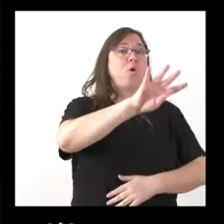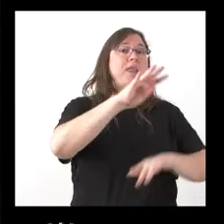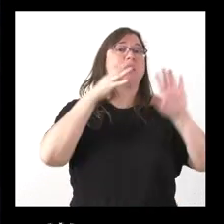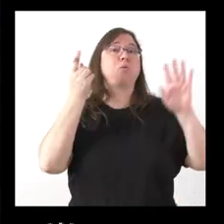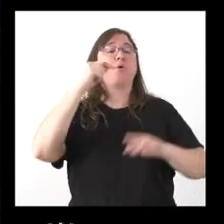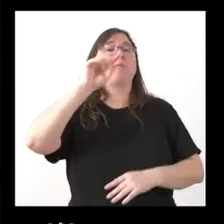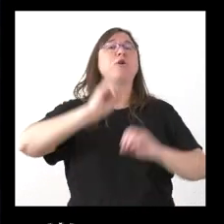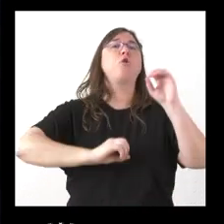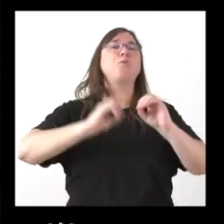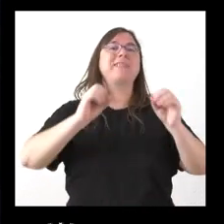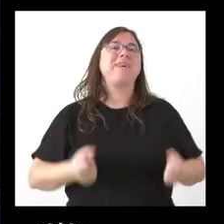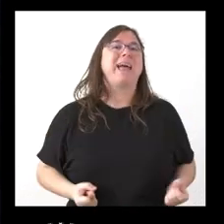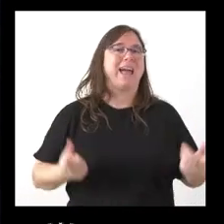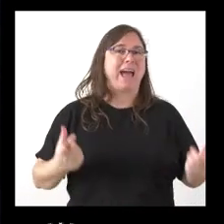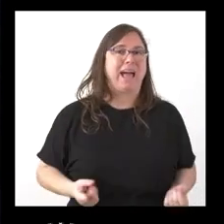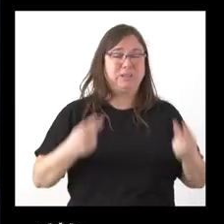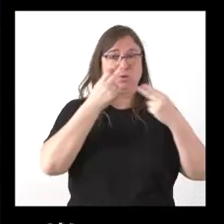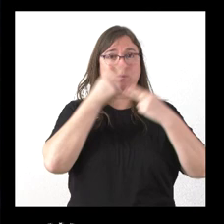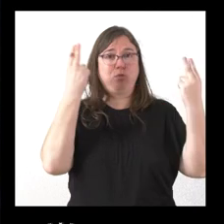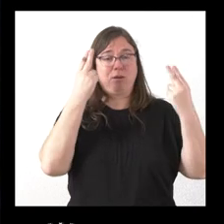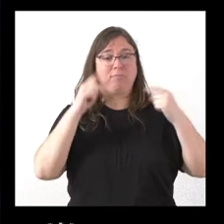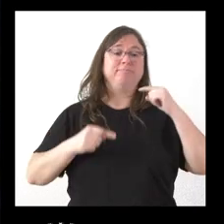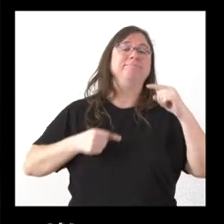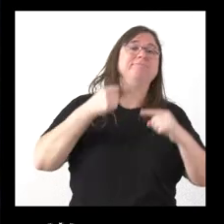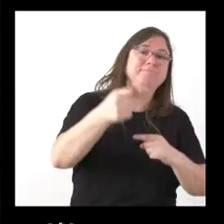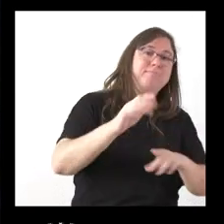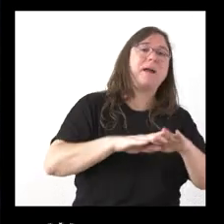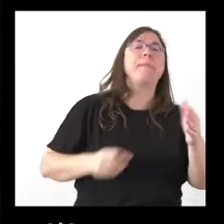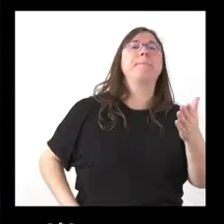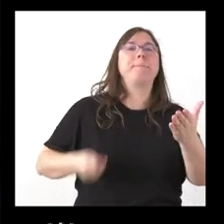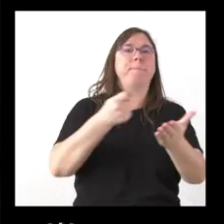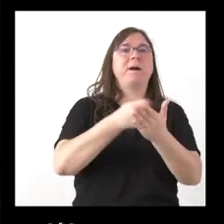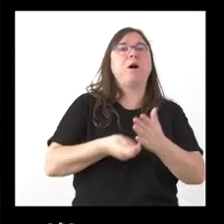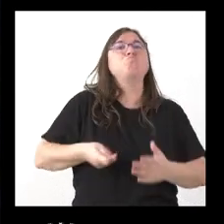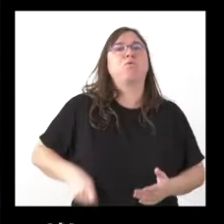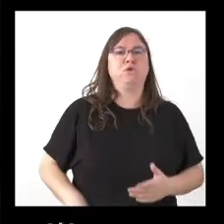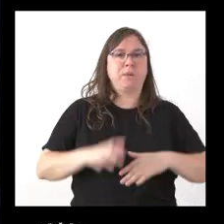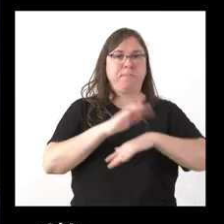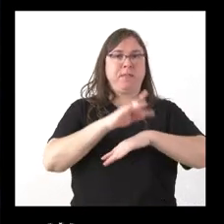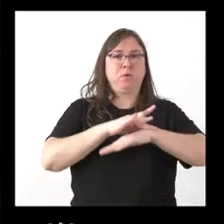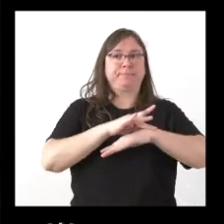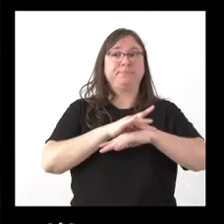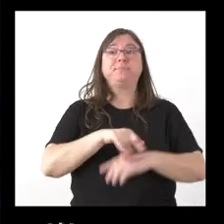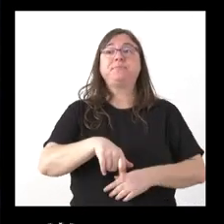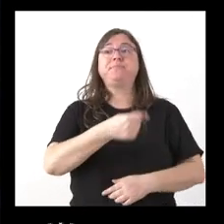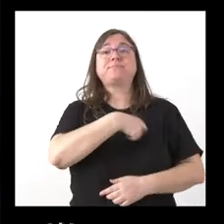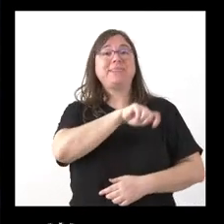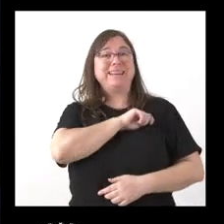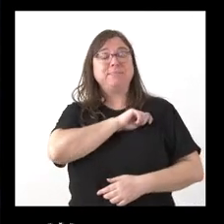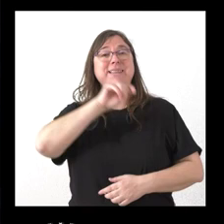el gas sanitario Público de Castilla y león se destina a la remuneraciones de Los profesionales sanitarios en España es el